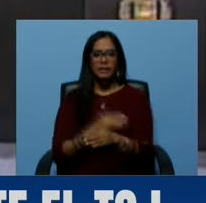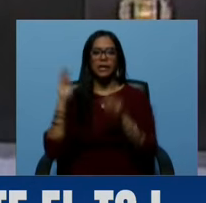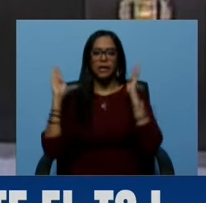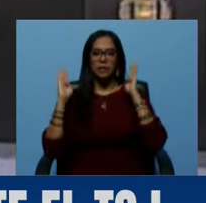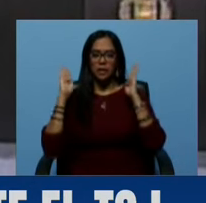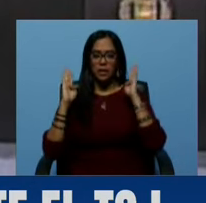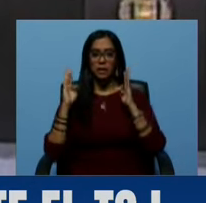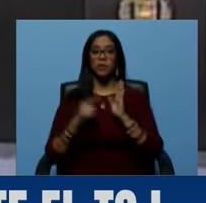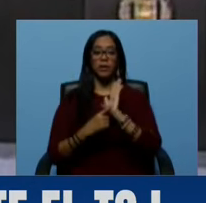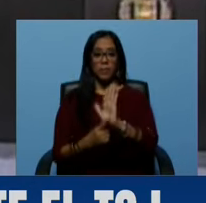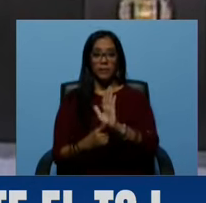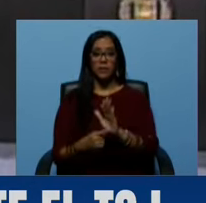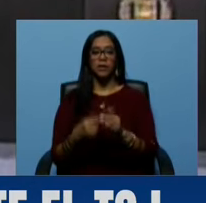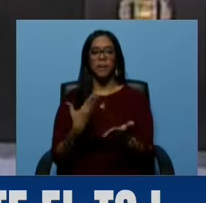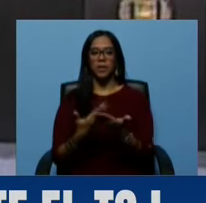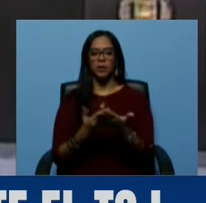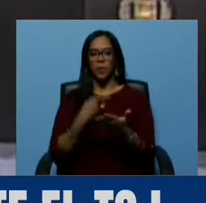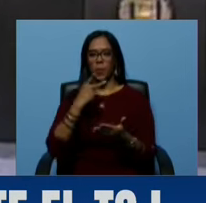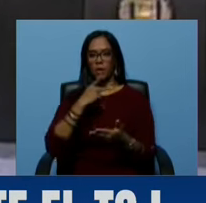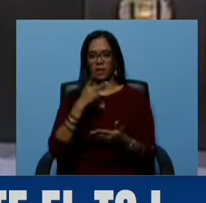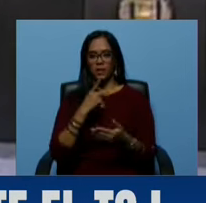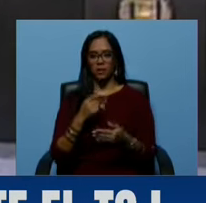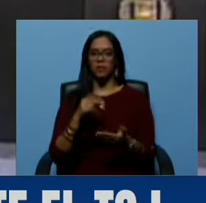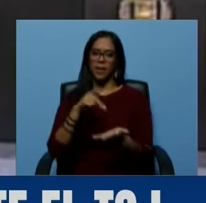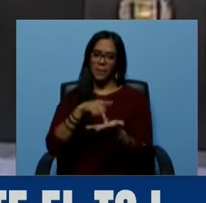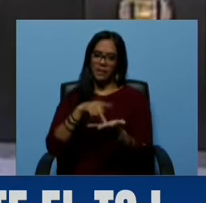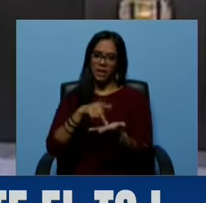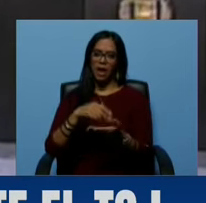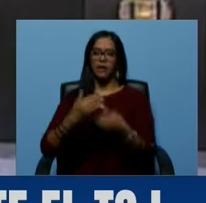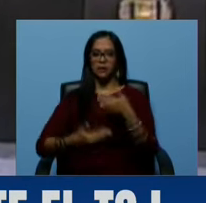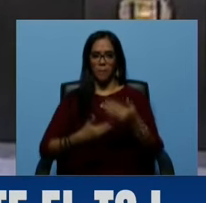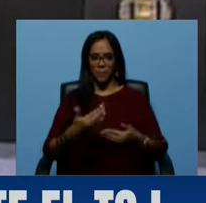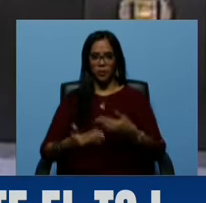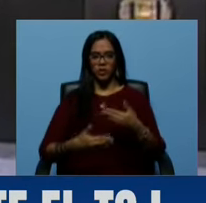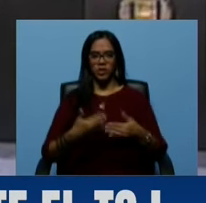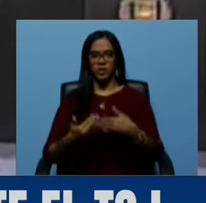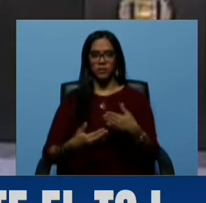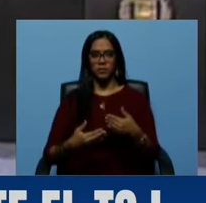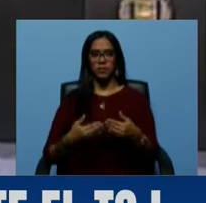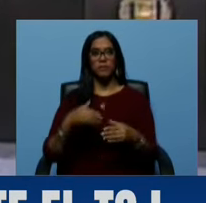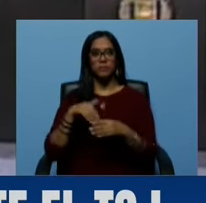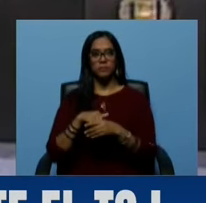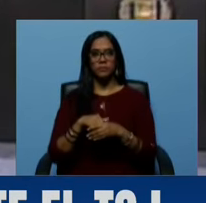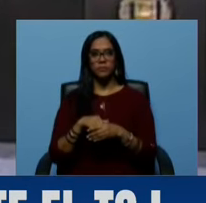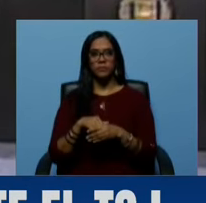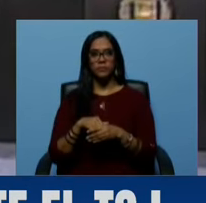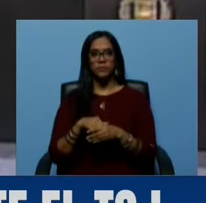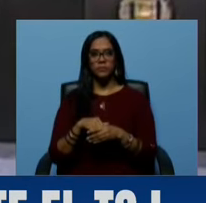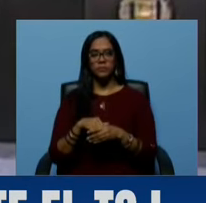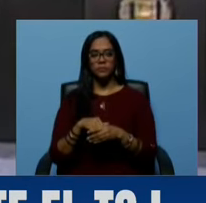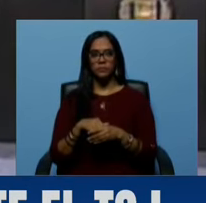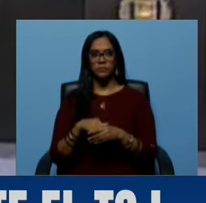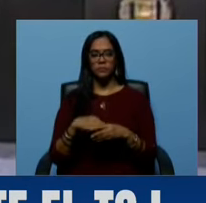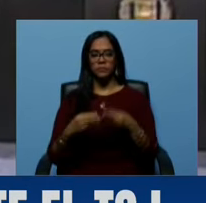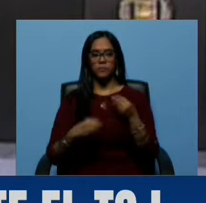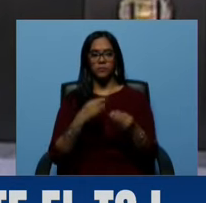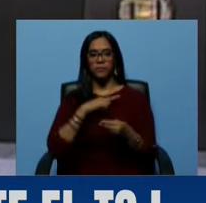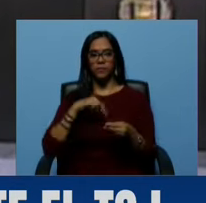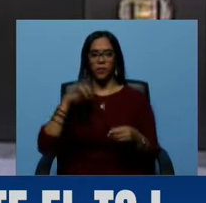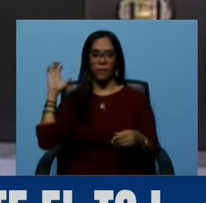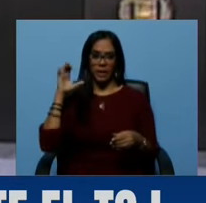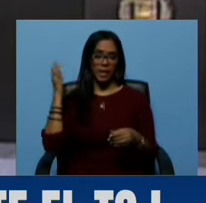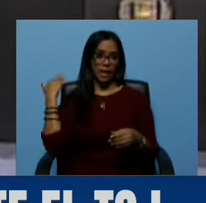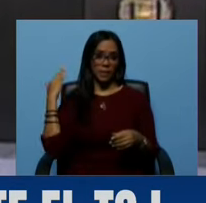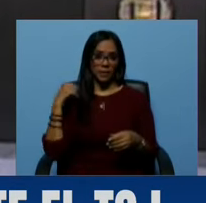con fines políticos que participaron en este proceso electoral que se celebró en nuestro país el